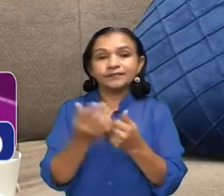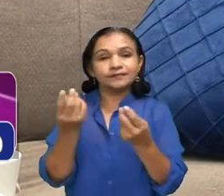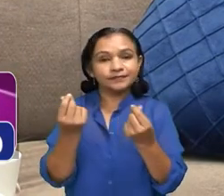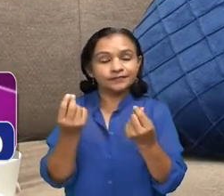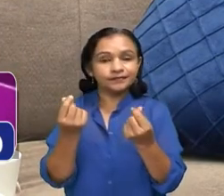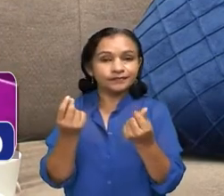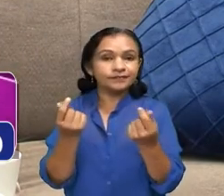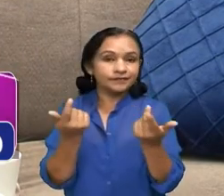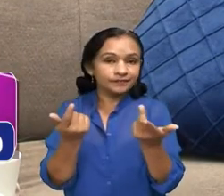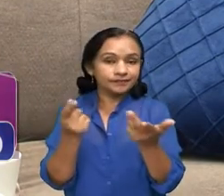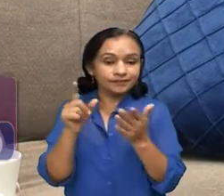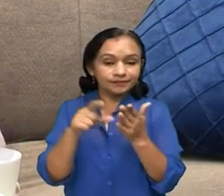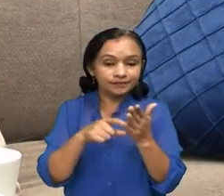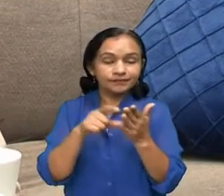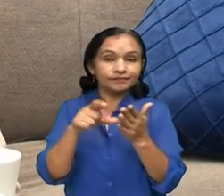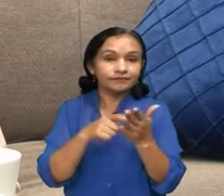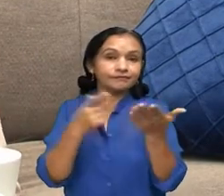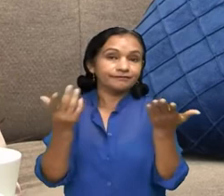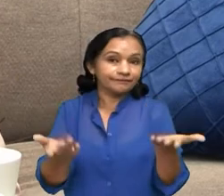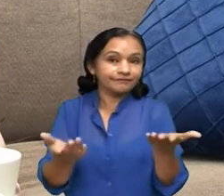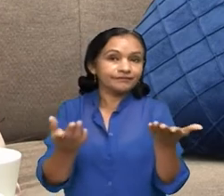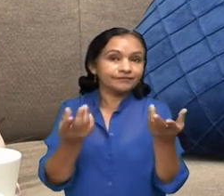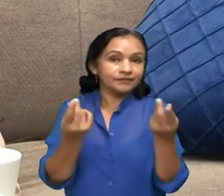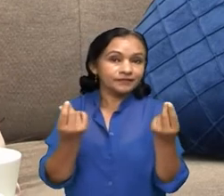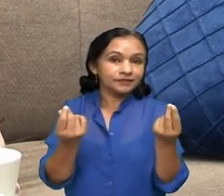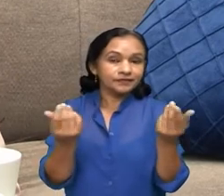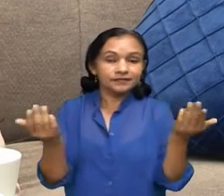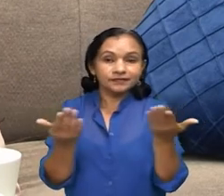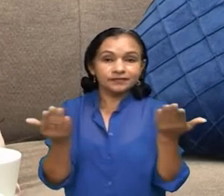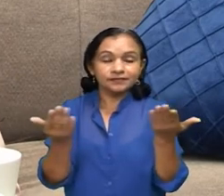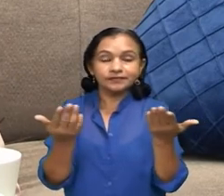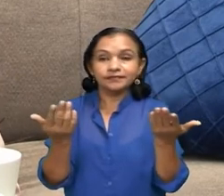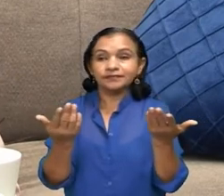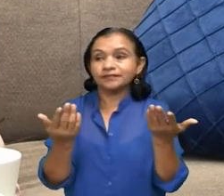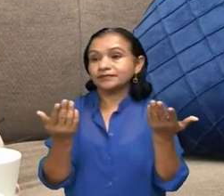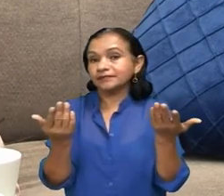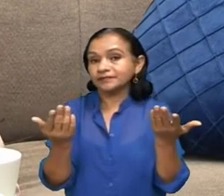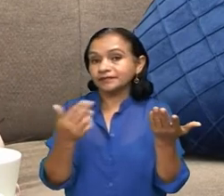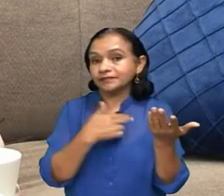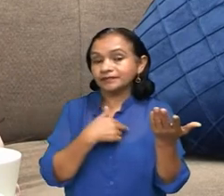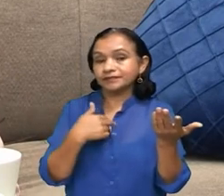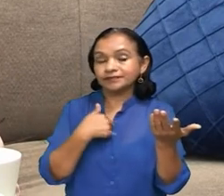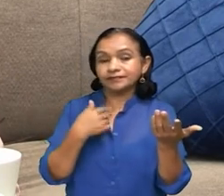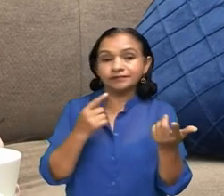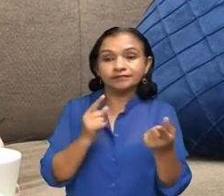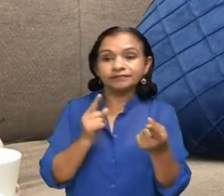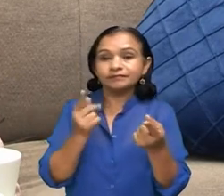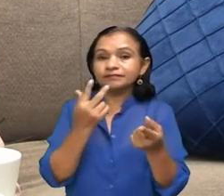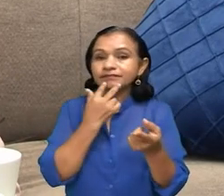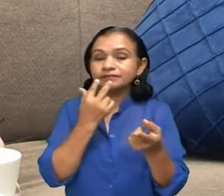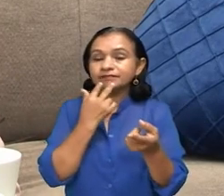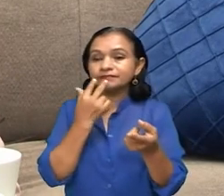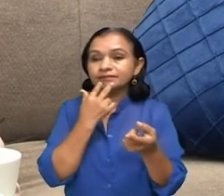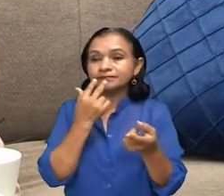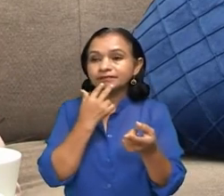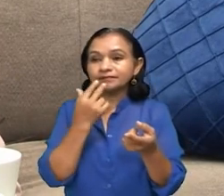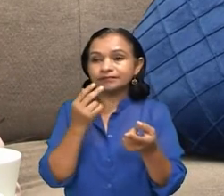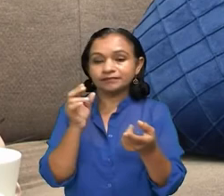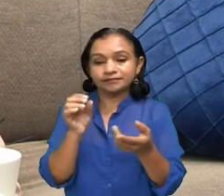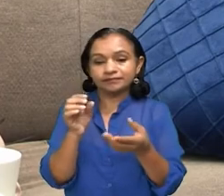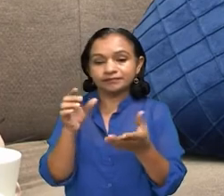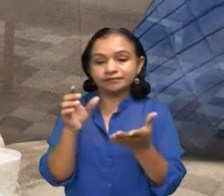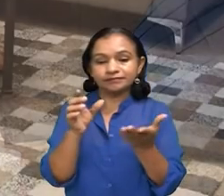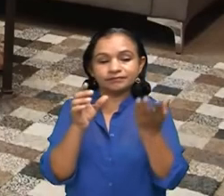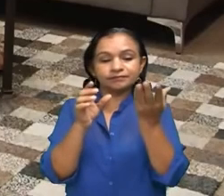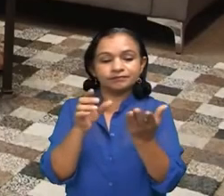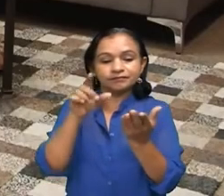electrónico. Entonces, ¿cómo pierden? Porque no incursionan, ¿verdad?, en un POS. Tan básico